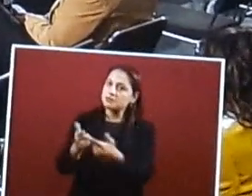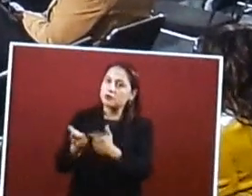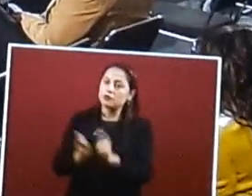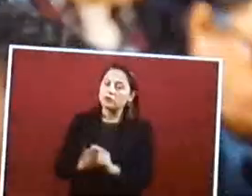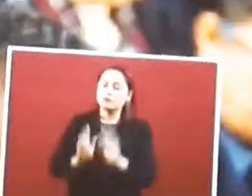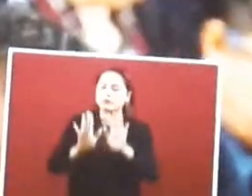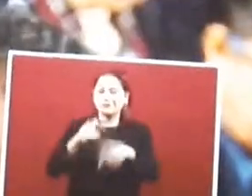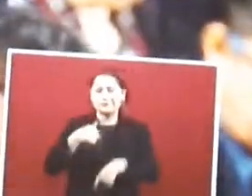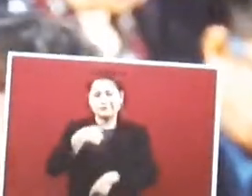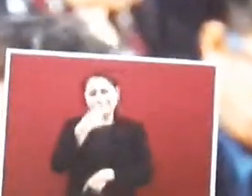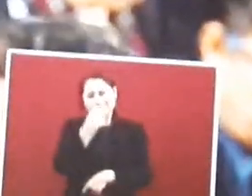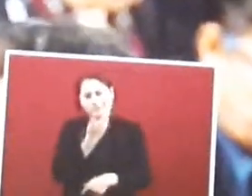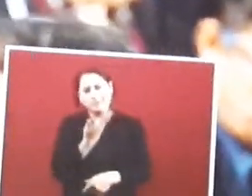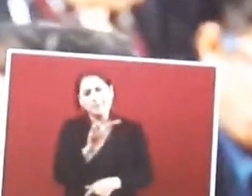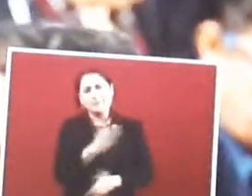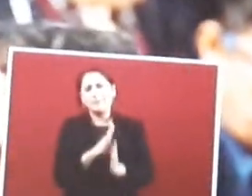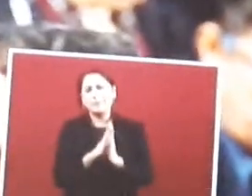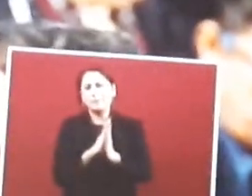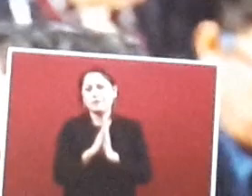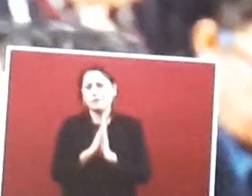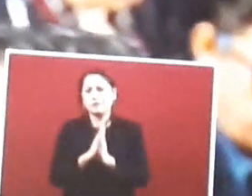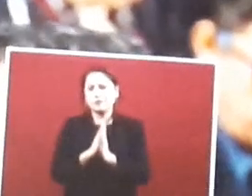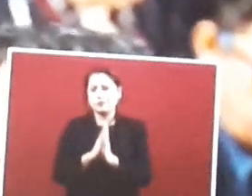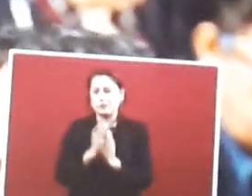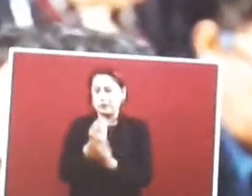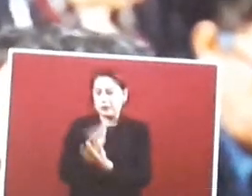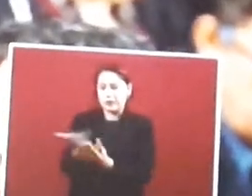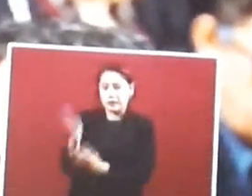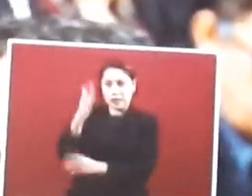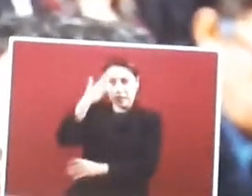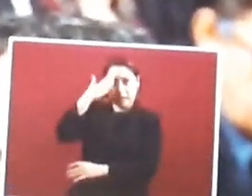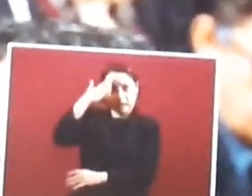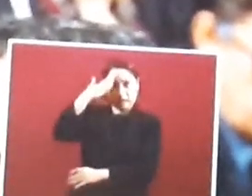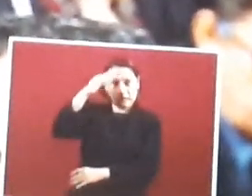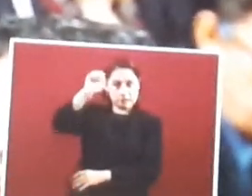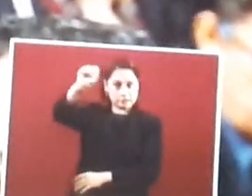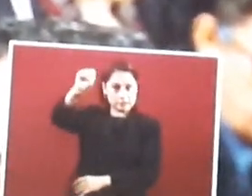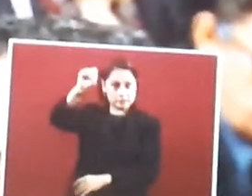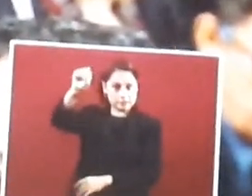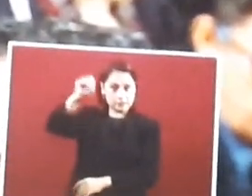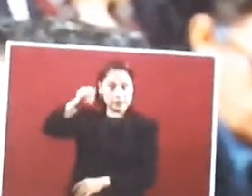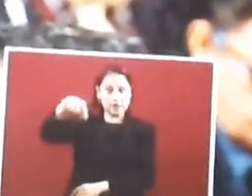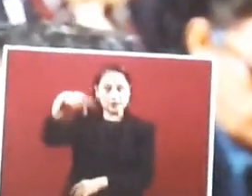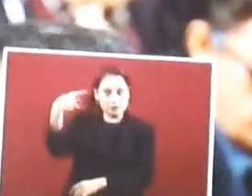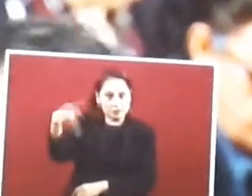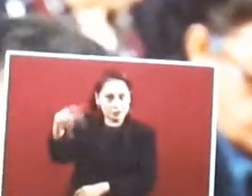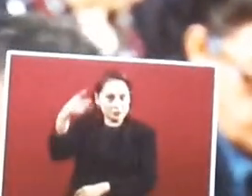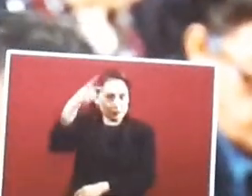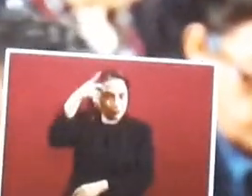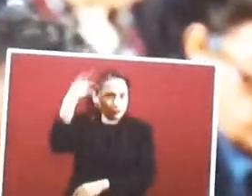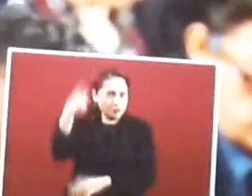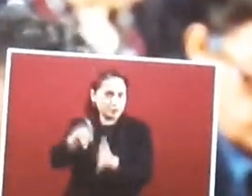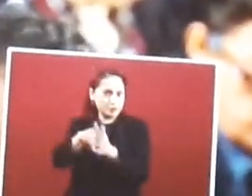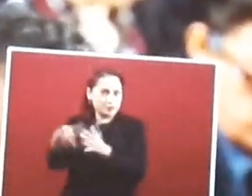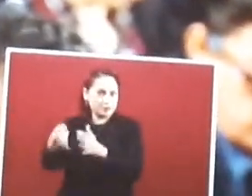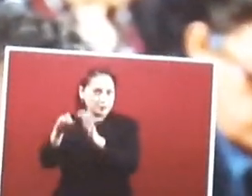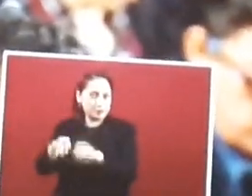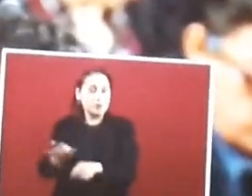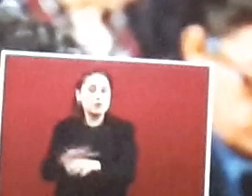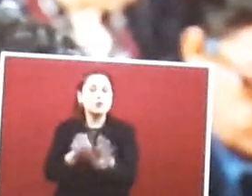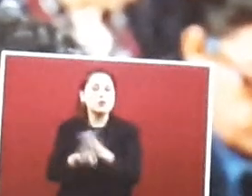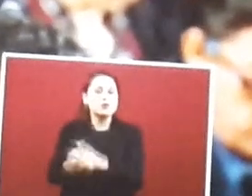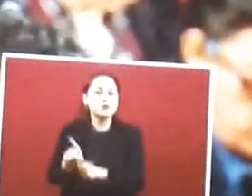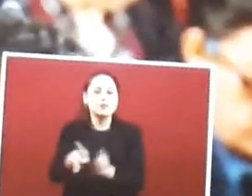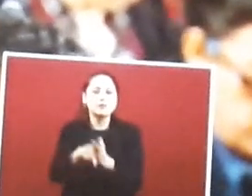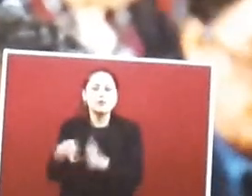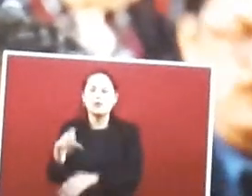presidente, estos líderes además hicieron sus propios periódicos, como La Crónica de Elbester Gordillo